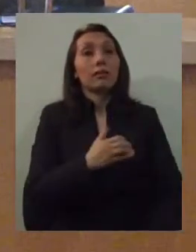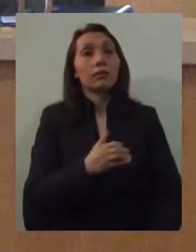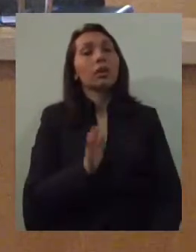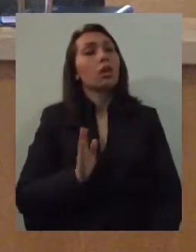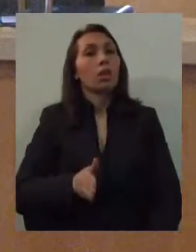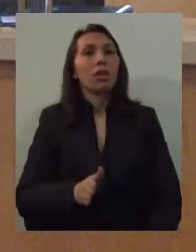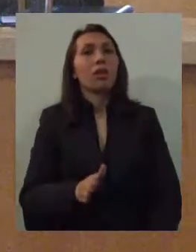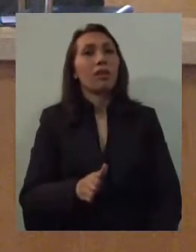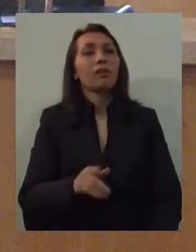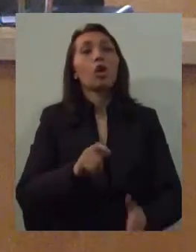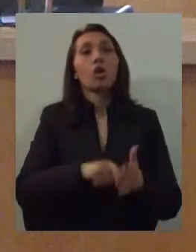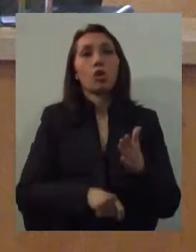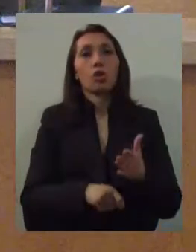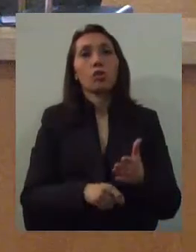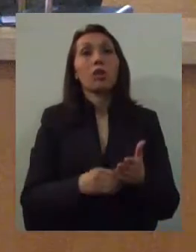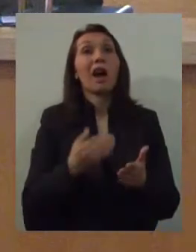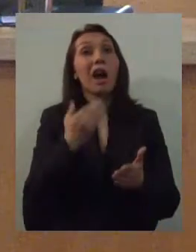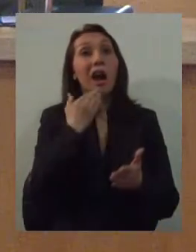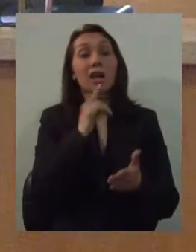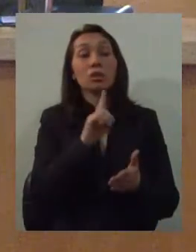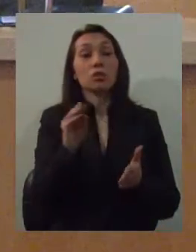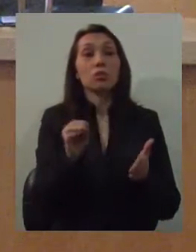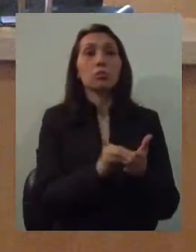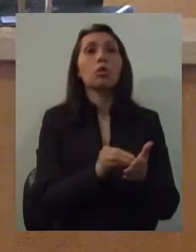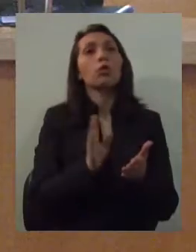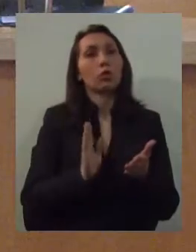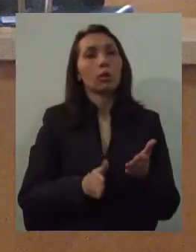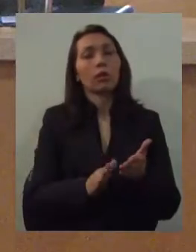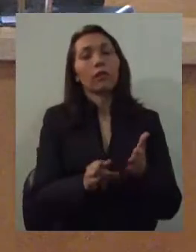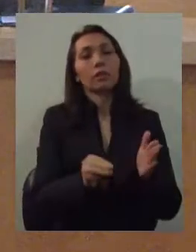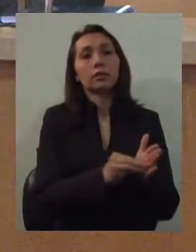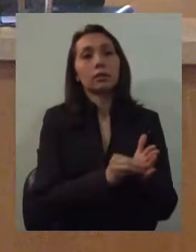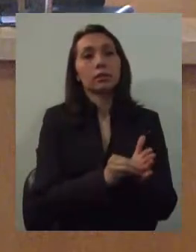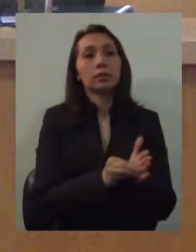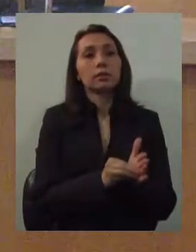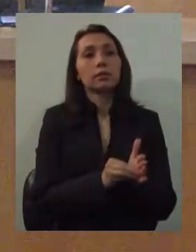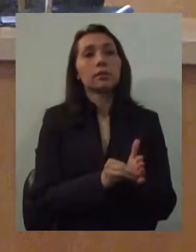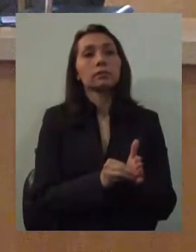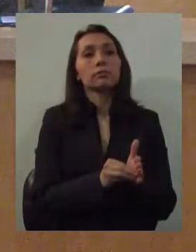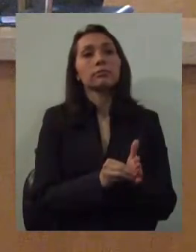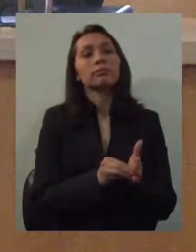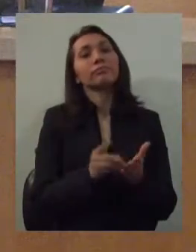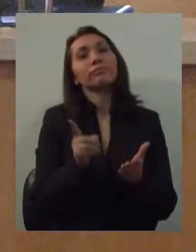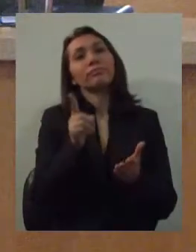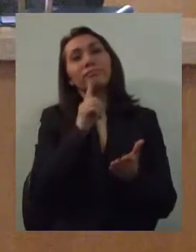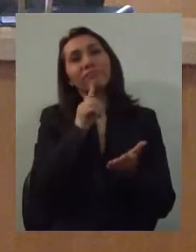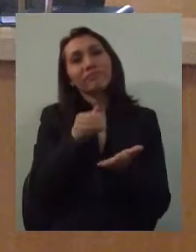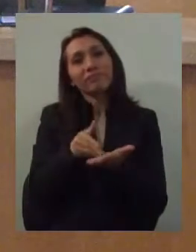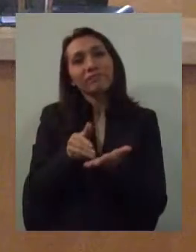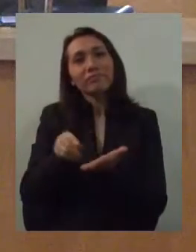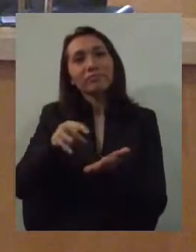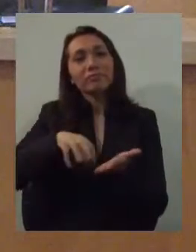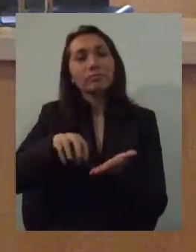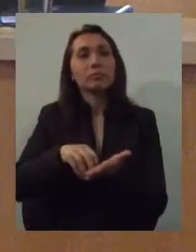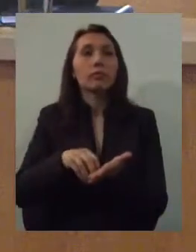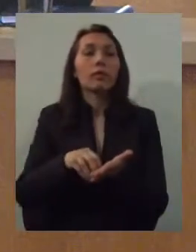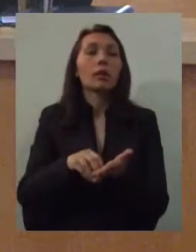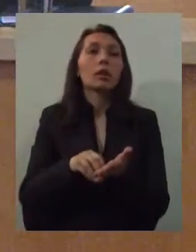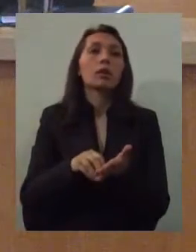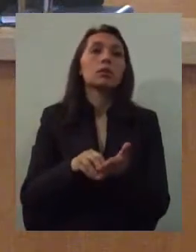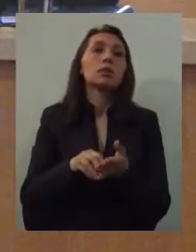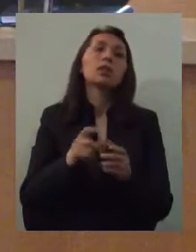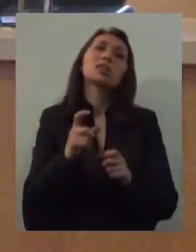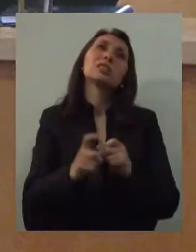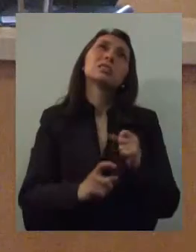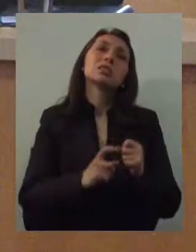sigue teniendo el código. Sí. Casi que no se aplica, pero lo sigue teniendo. Sí, aquí está. Y es un resabio, claro. Es un resabio de los siglos